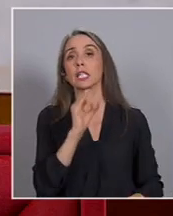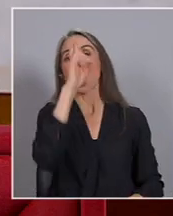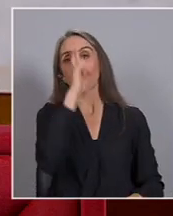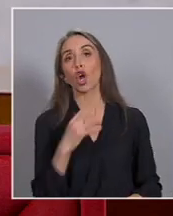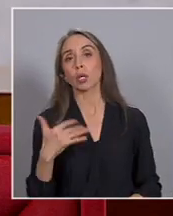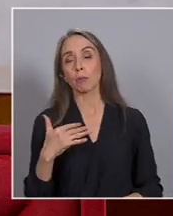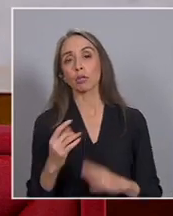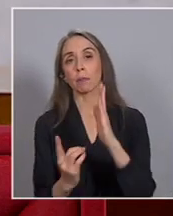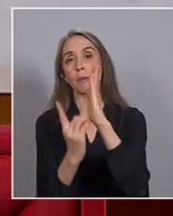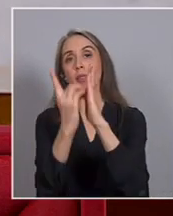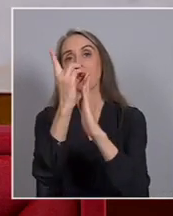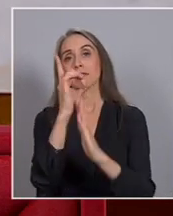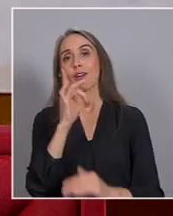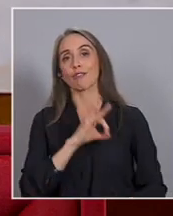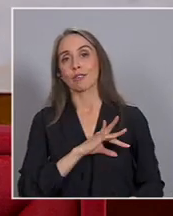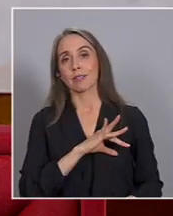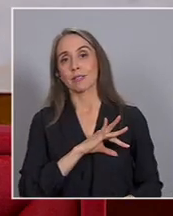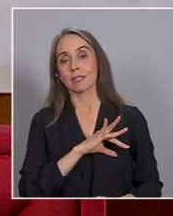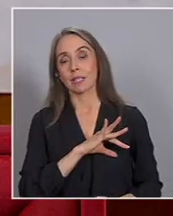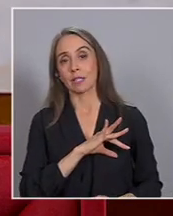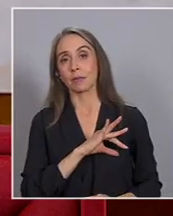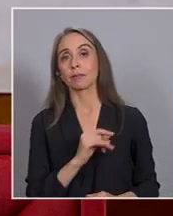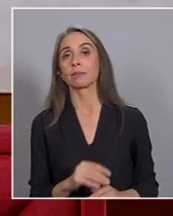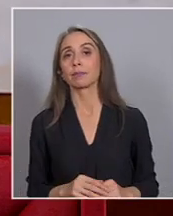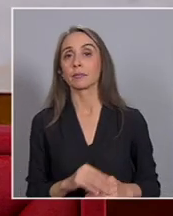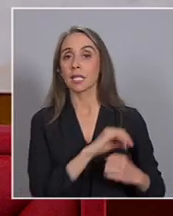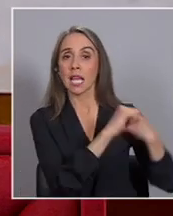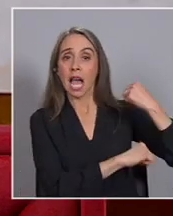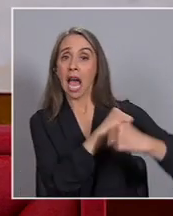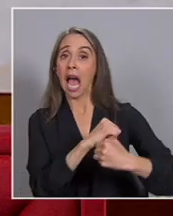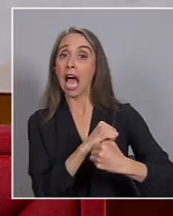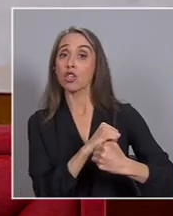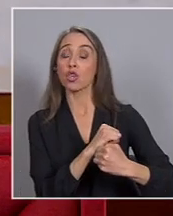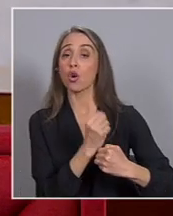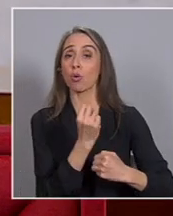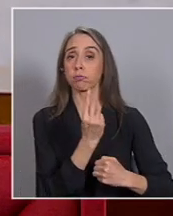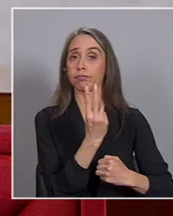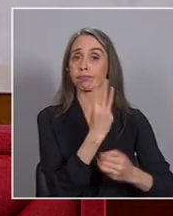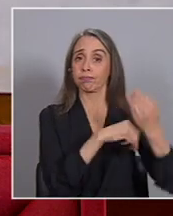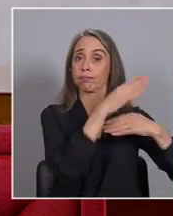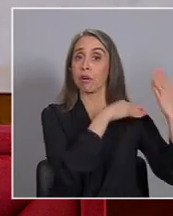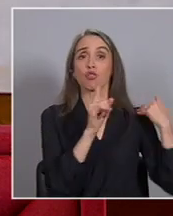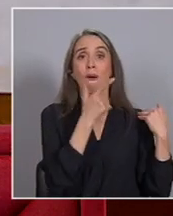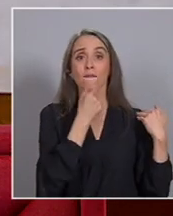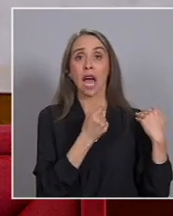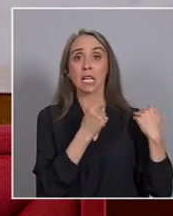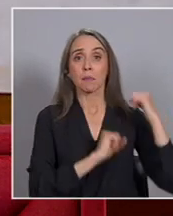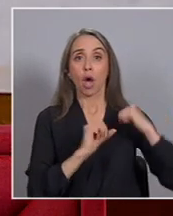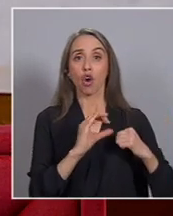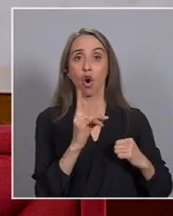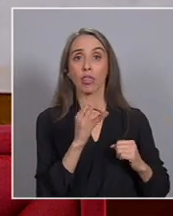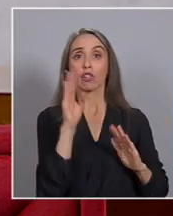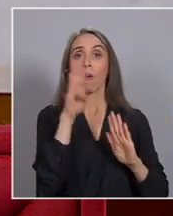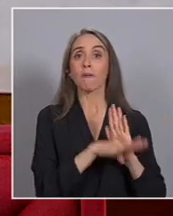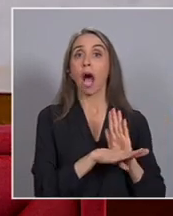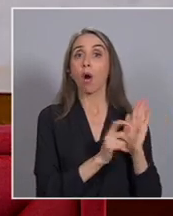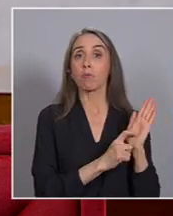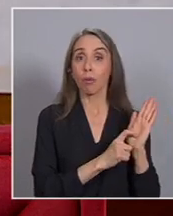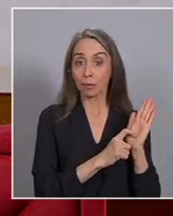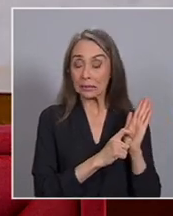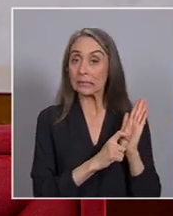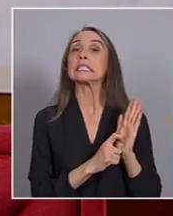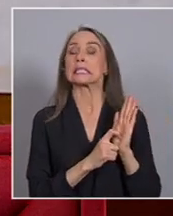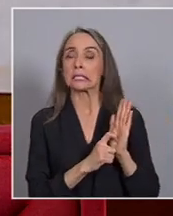el desarrollo de Chile. No han sido años fáciles para Codelco, pero hemos decidido asumirlos con